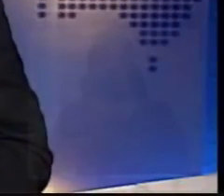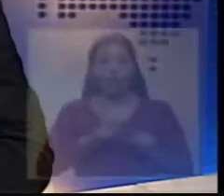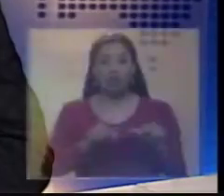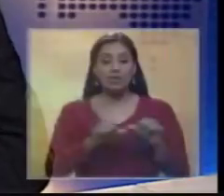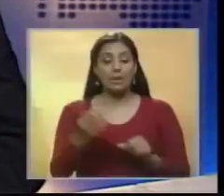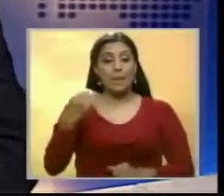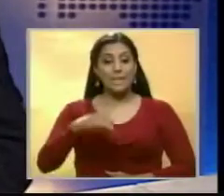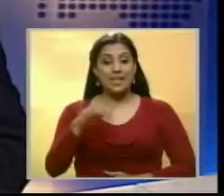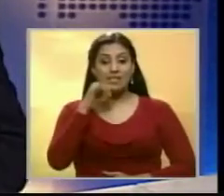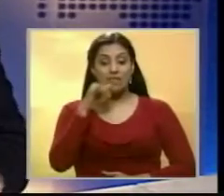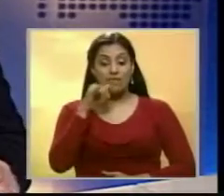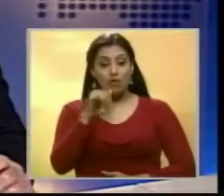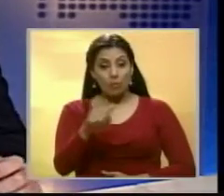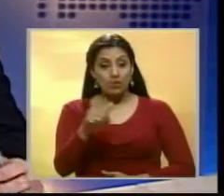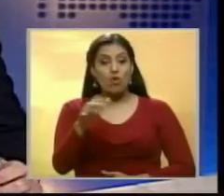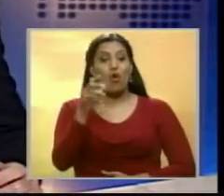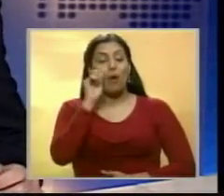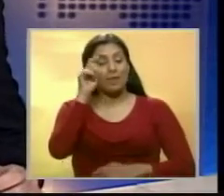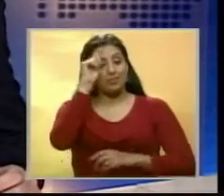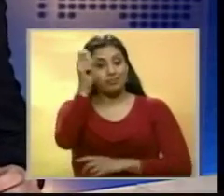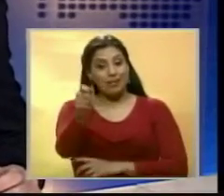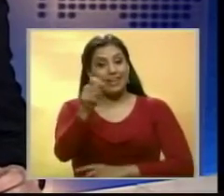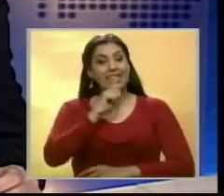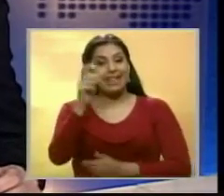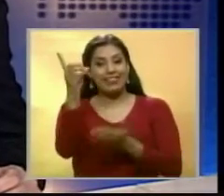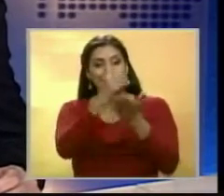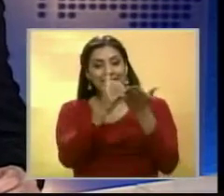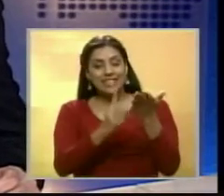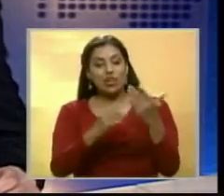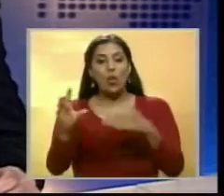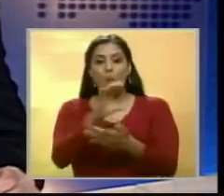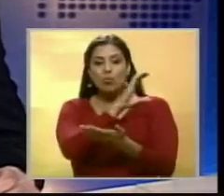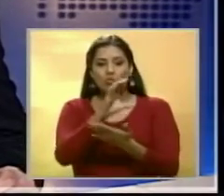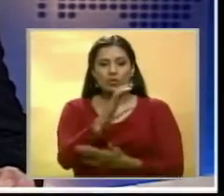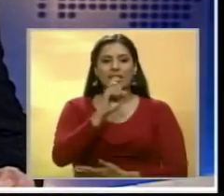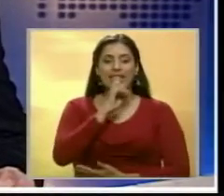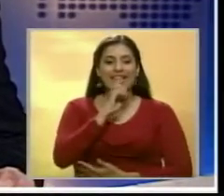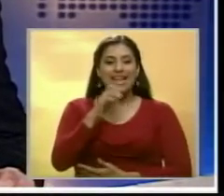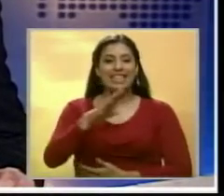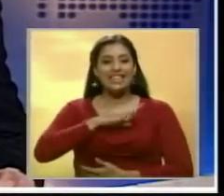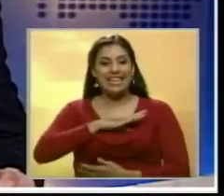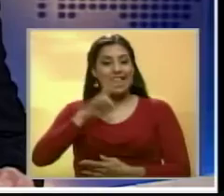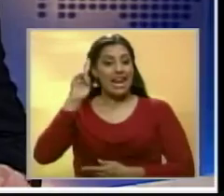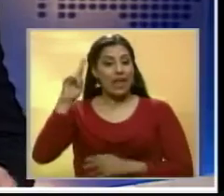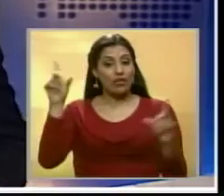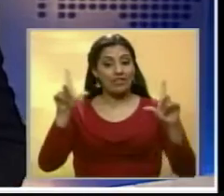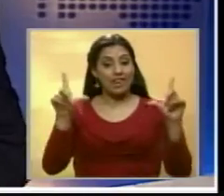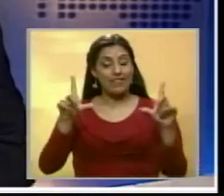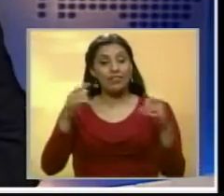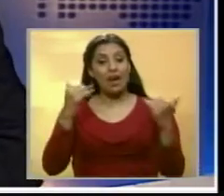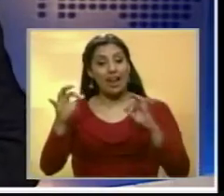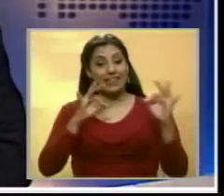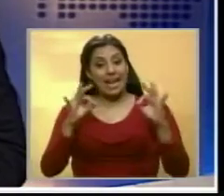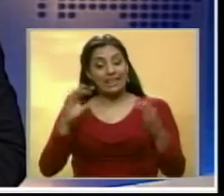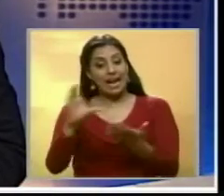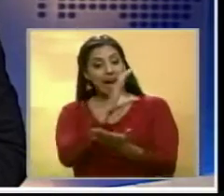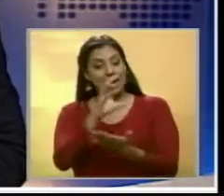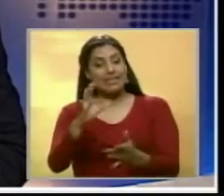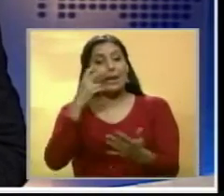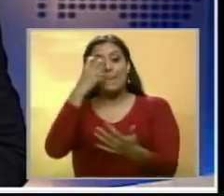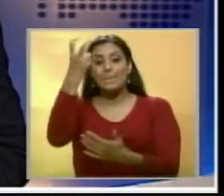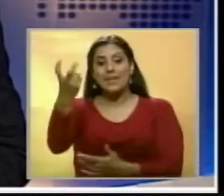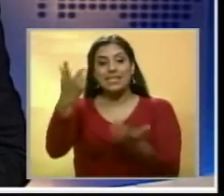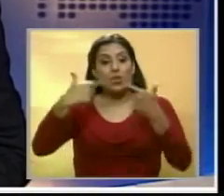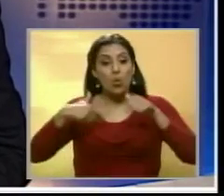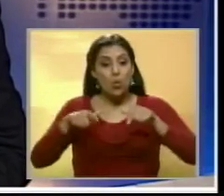Amigos, continuamos con las informaciones. Reconocidos diseñadores, músicos, presentadores de radio y televisión, actores y cantantes visitaron